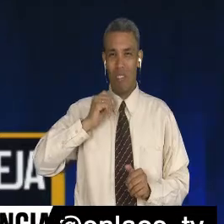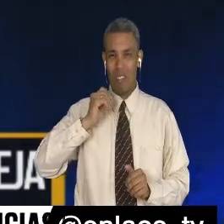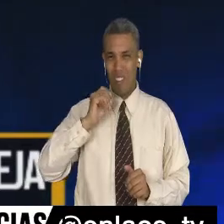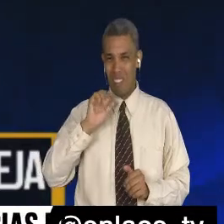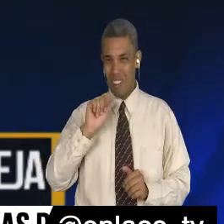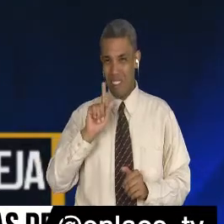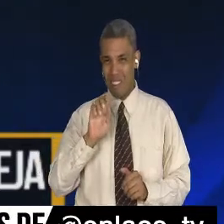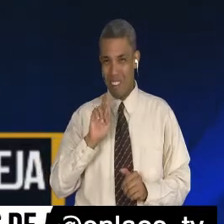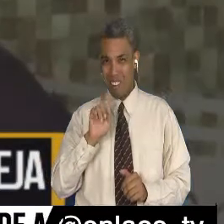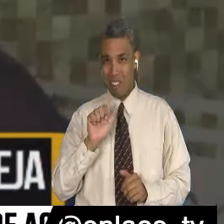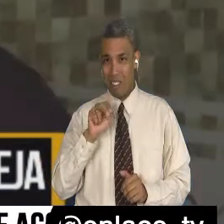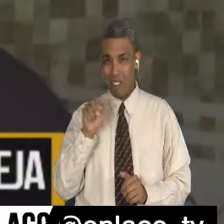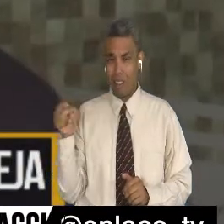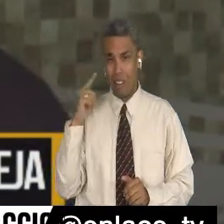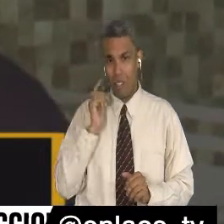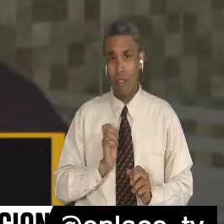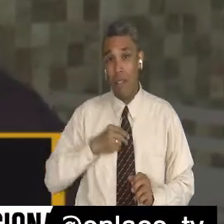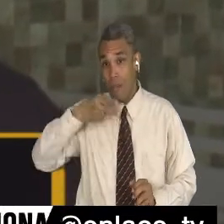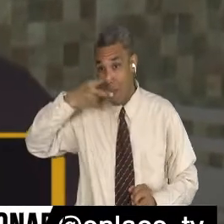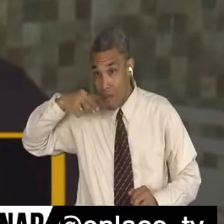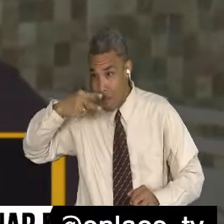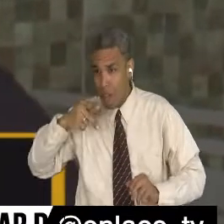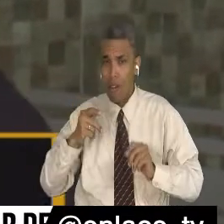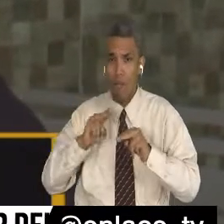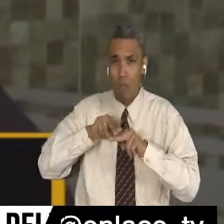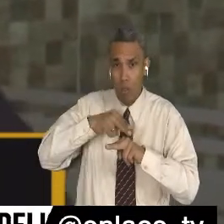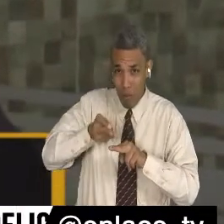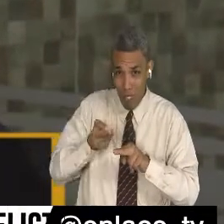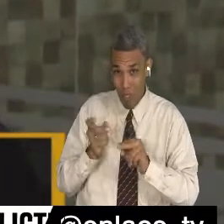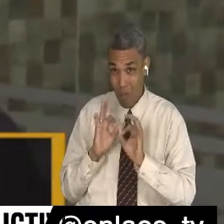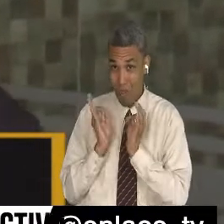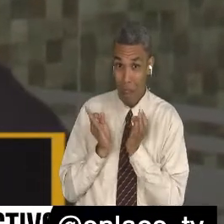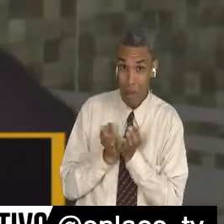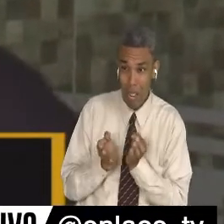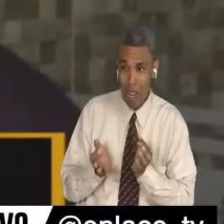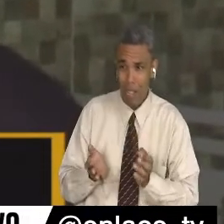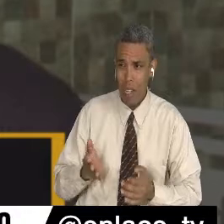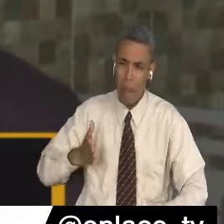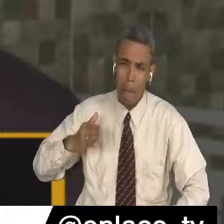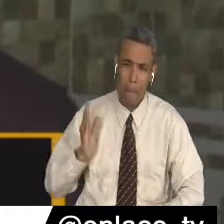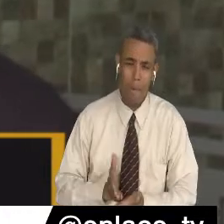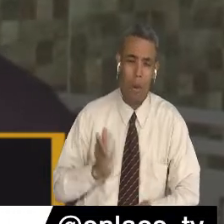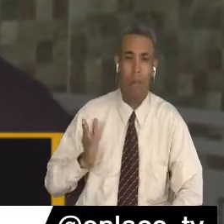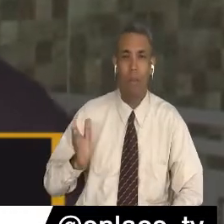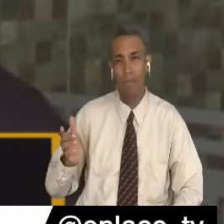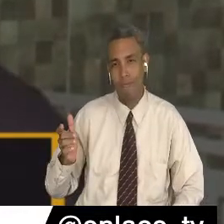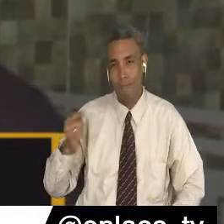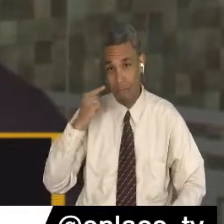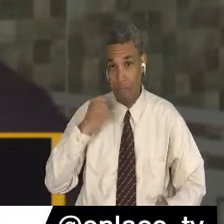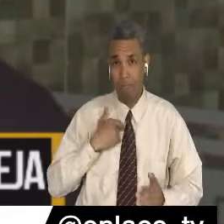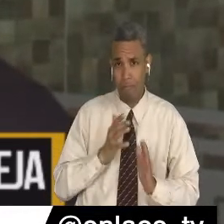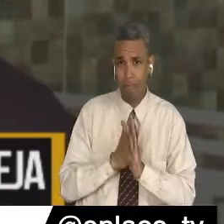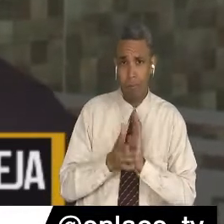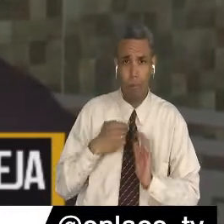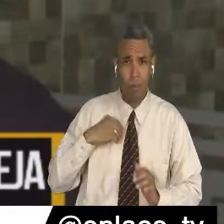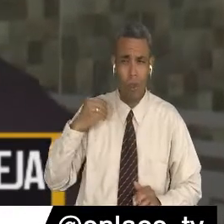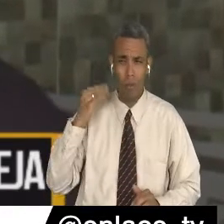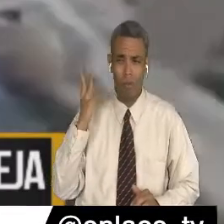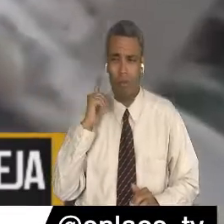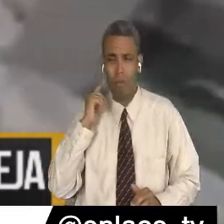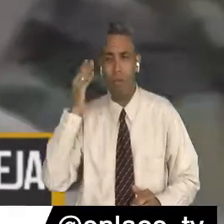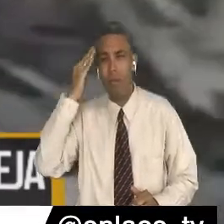de 44 años. Sé que mi hermana está en el hospital de Mocoa, que está estable,